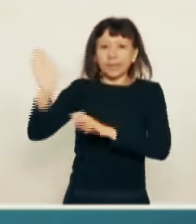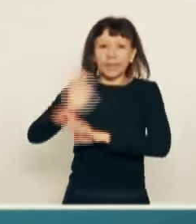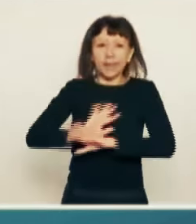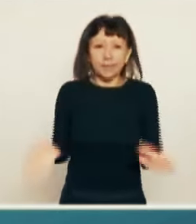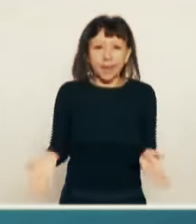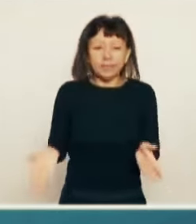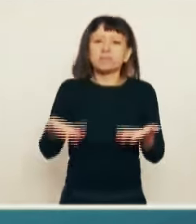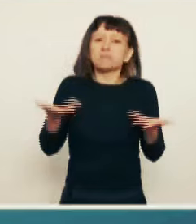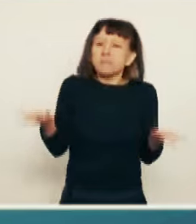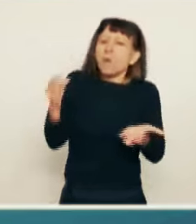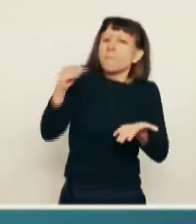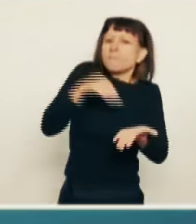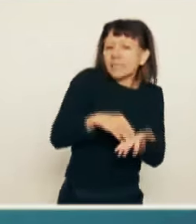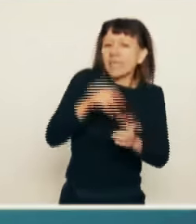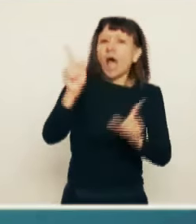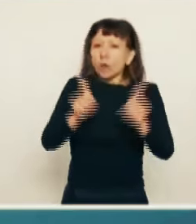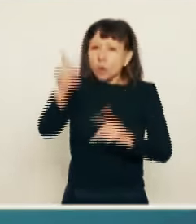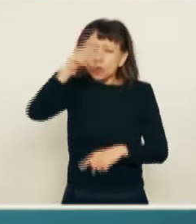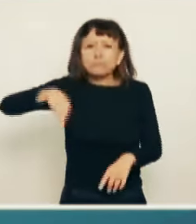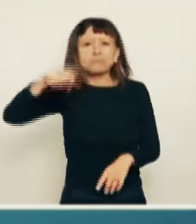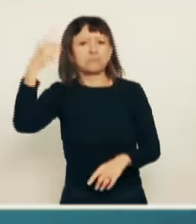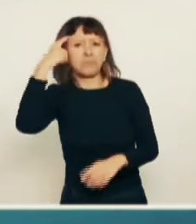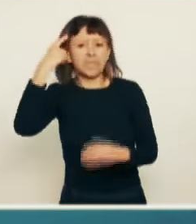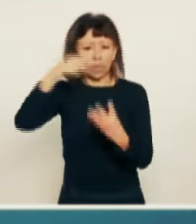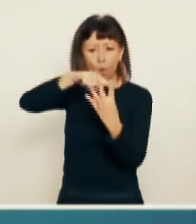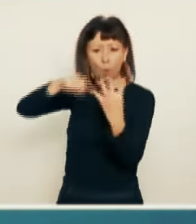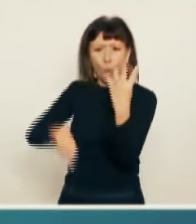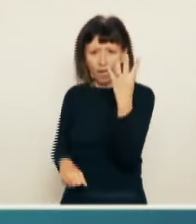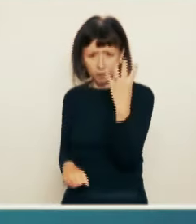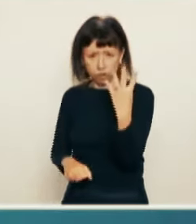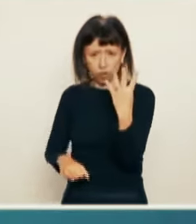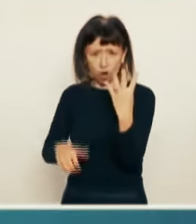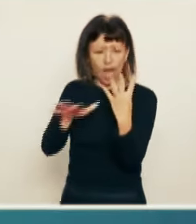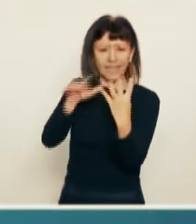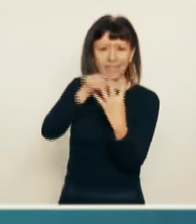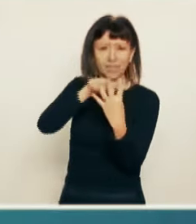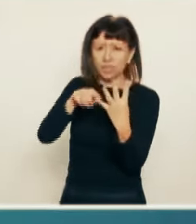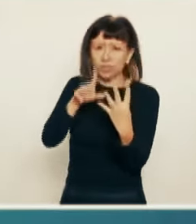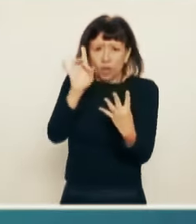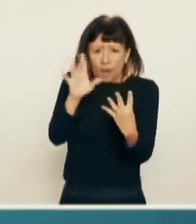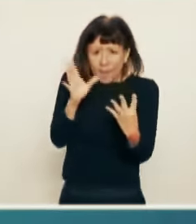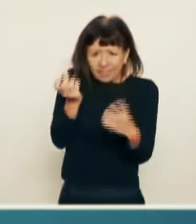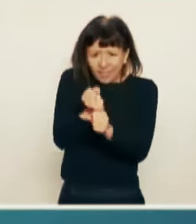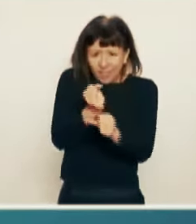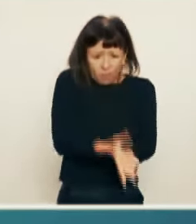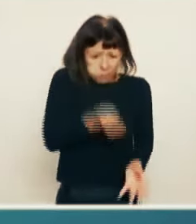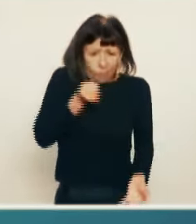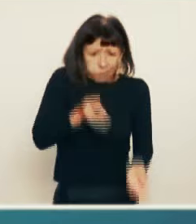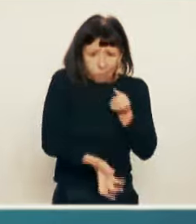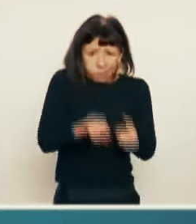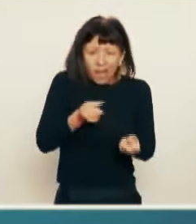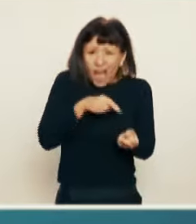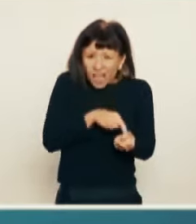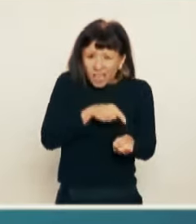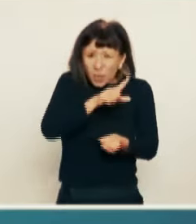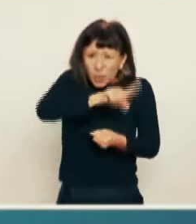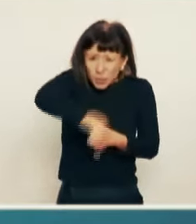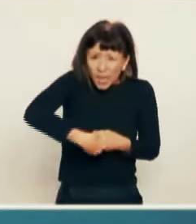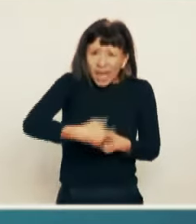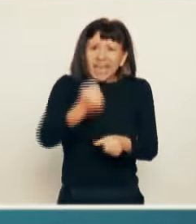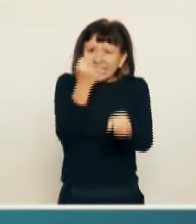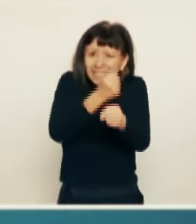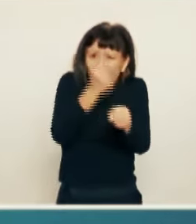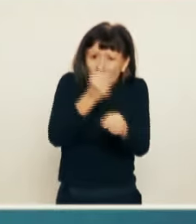piensa que con estas cuatro actividades de carácter netamente extractivista vamos a generar trabajo y de